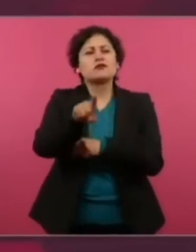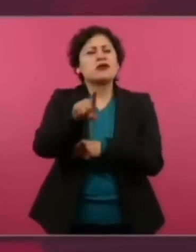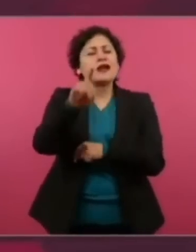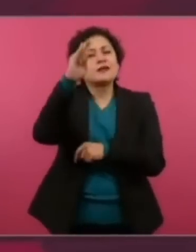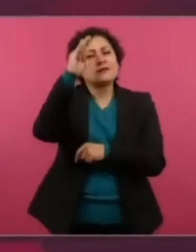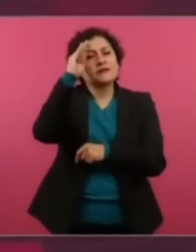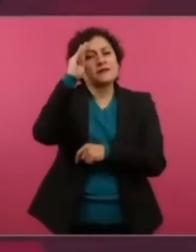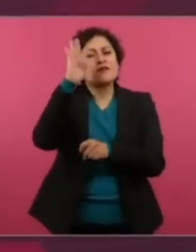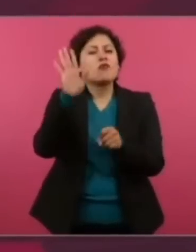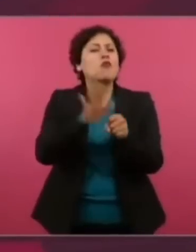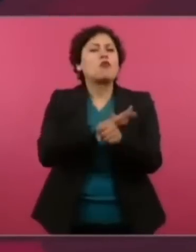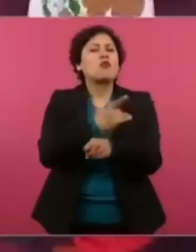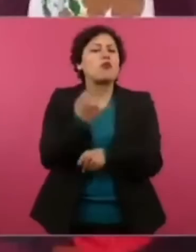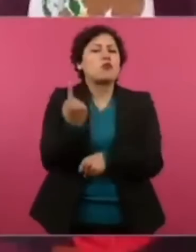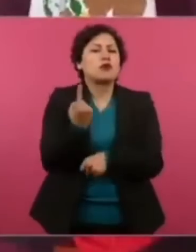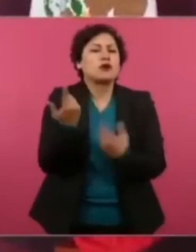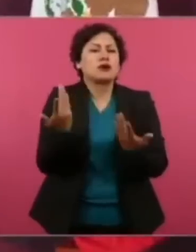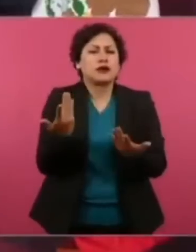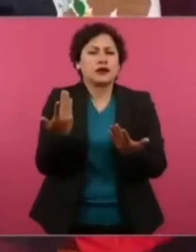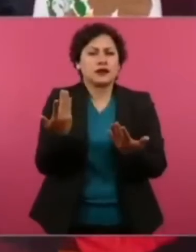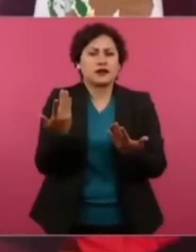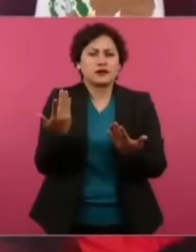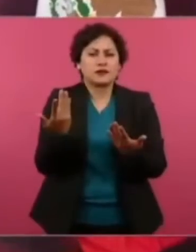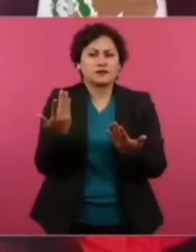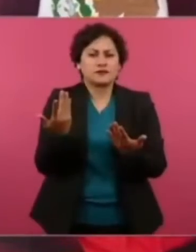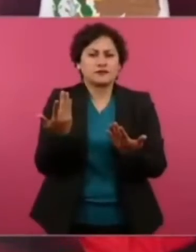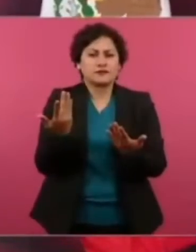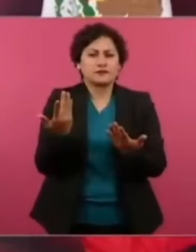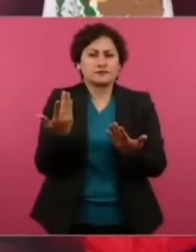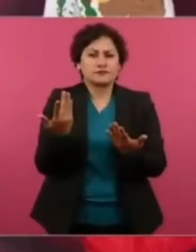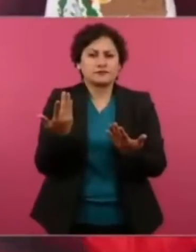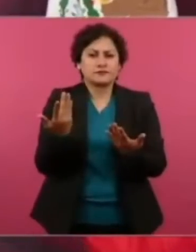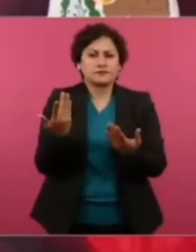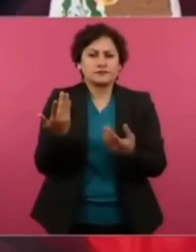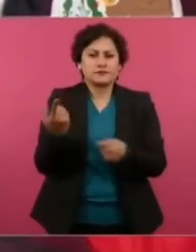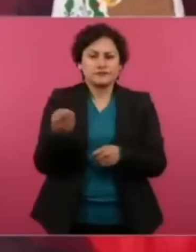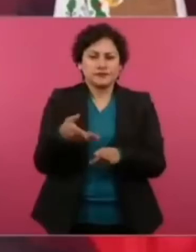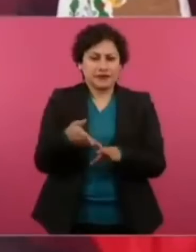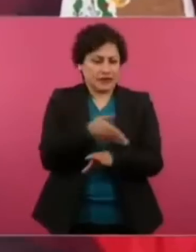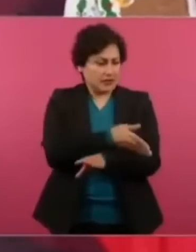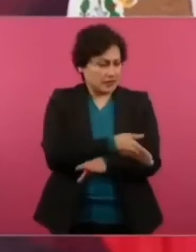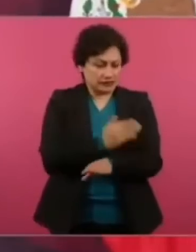¿sí? en ese decil? ¿Por qué fueron tantos?